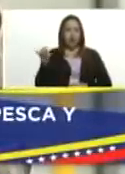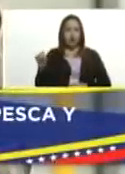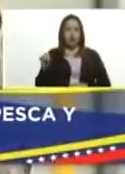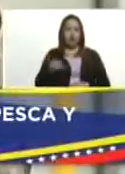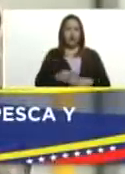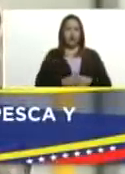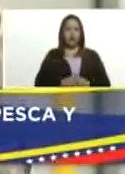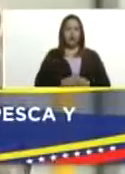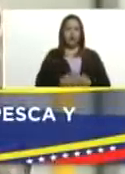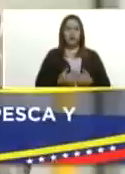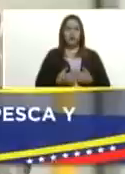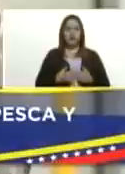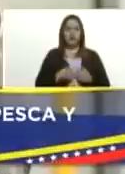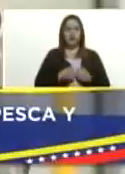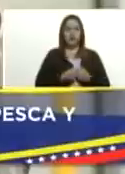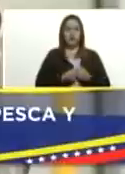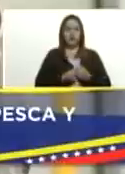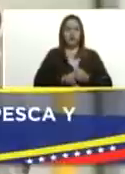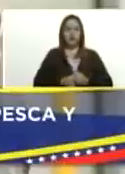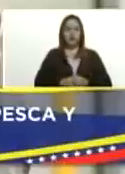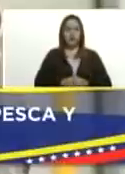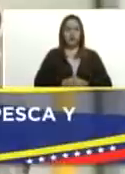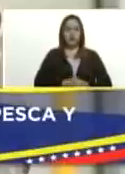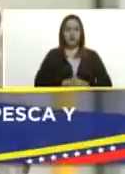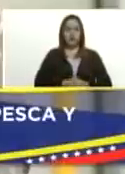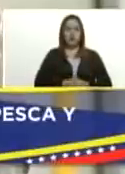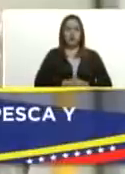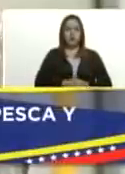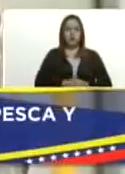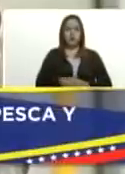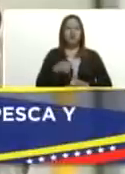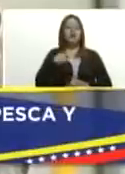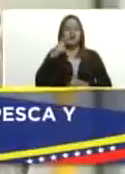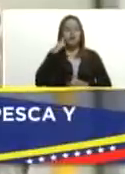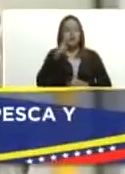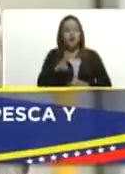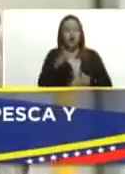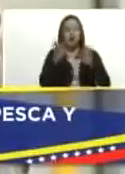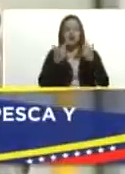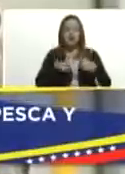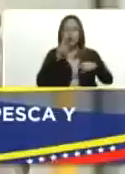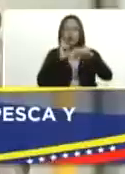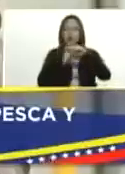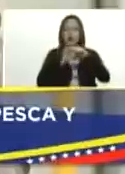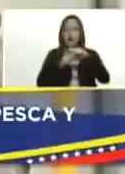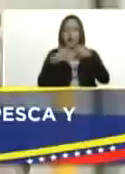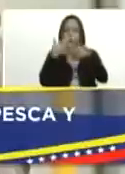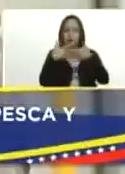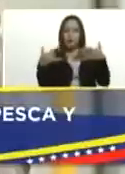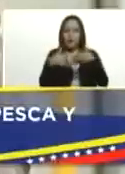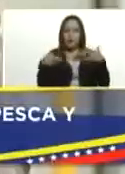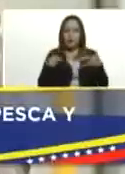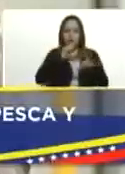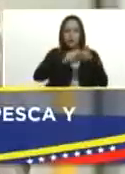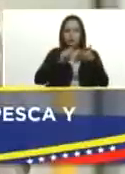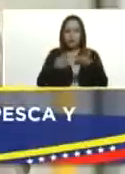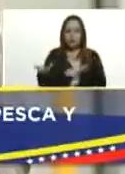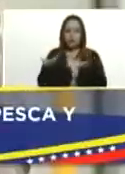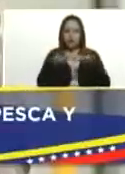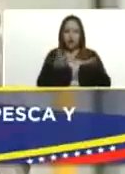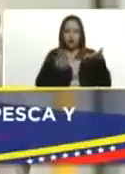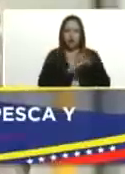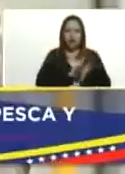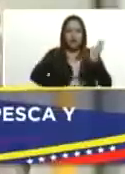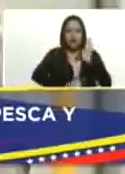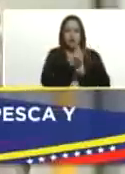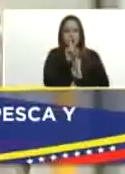nos hiciera, estuve viendo números muy positivos, Loyo, en el informe que me mandaste, del crecimiento de